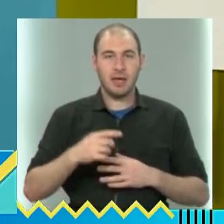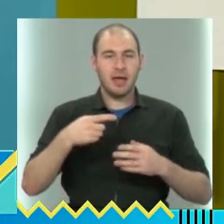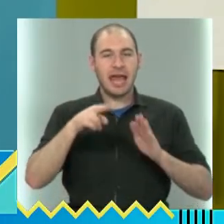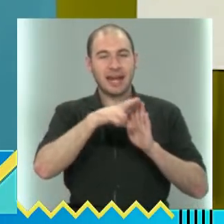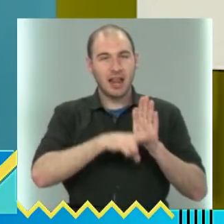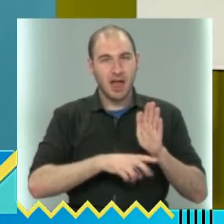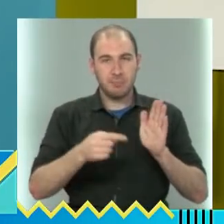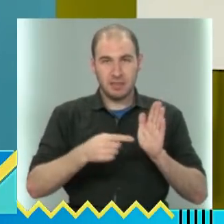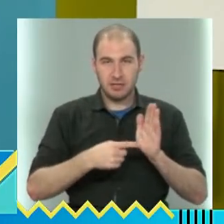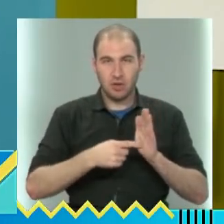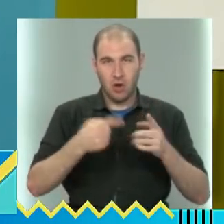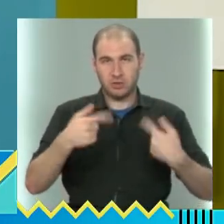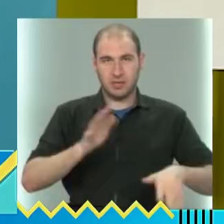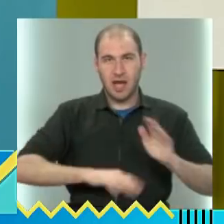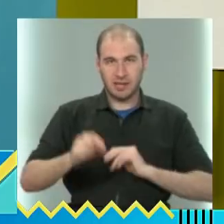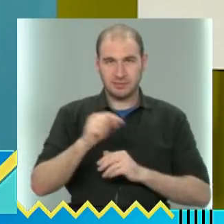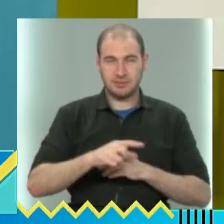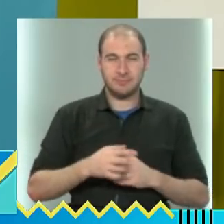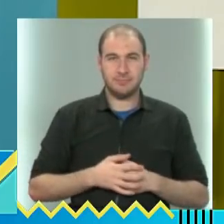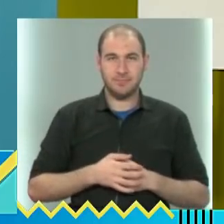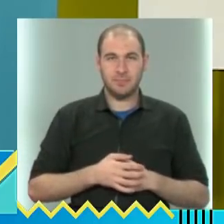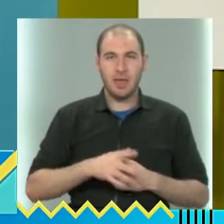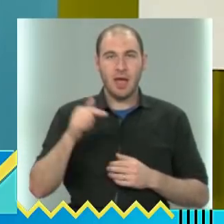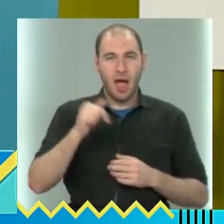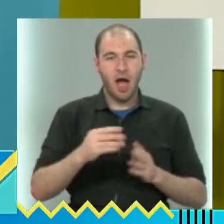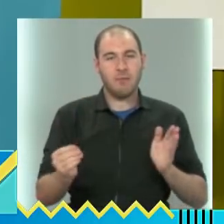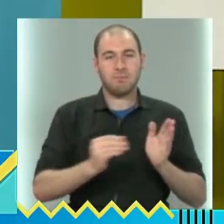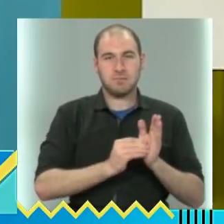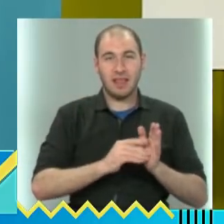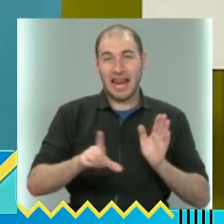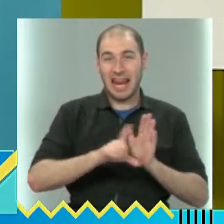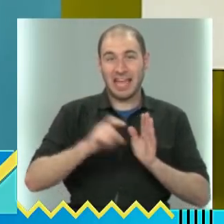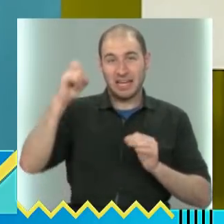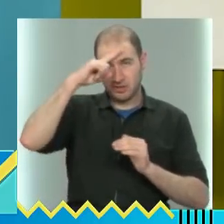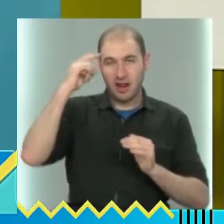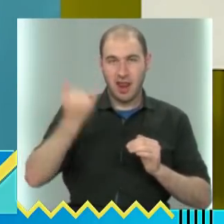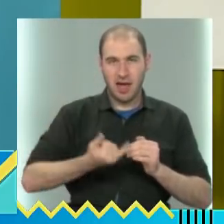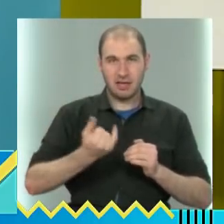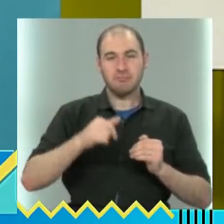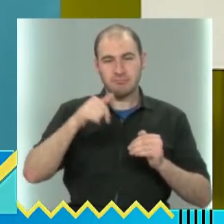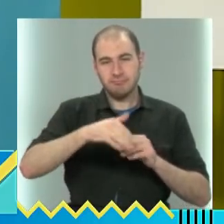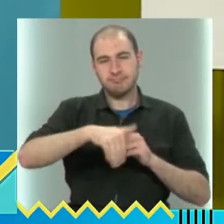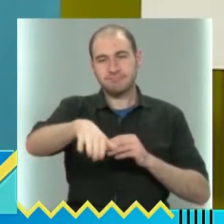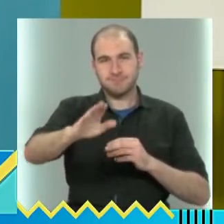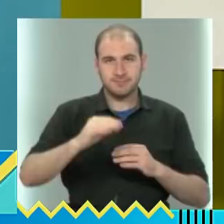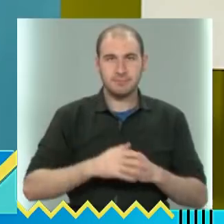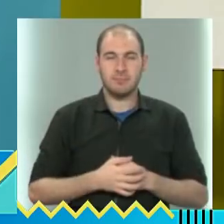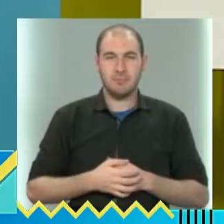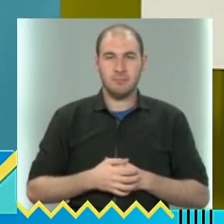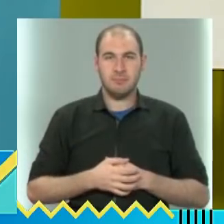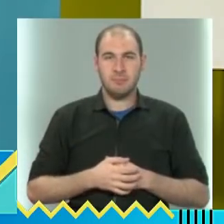regula, ¿sí?, esta actividad que está contemplada dentro de una ley nacional. A partir de allí empiezan a